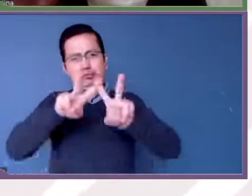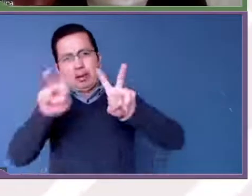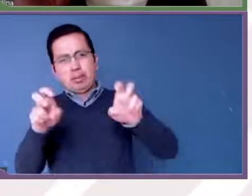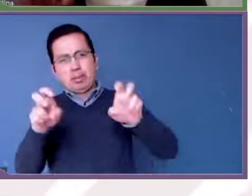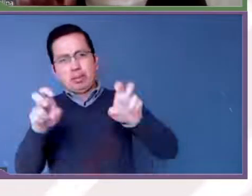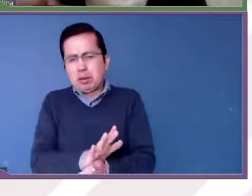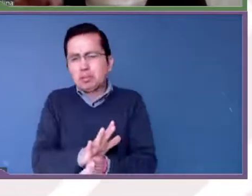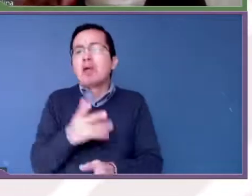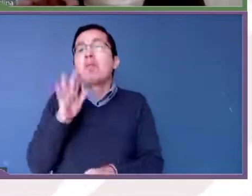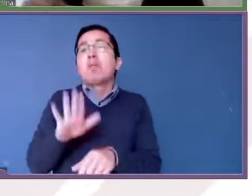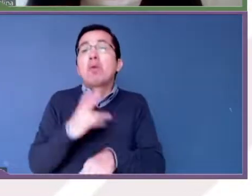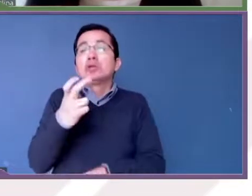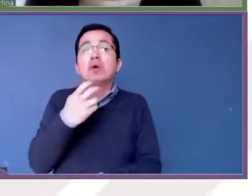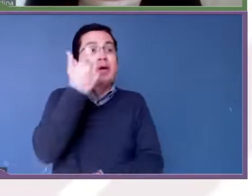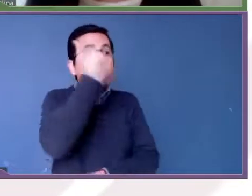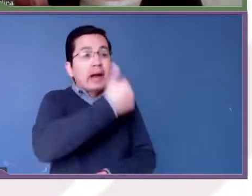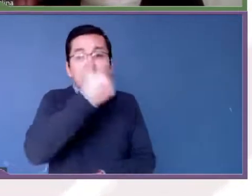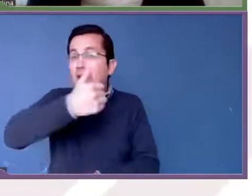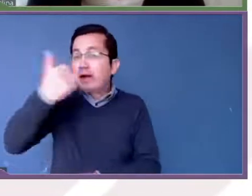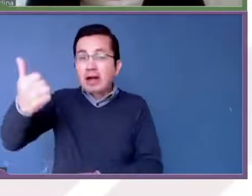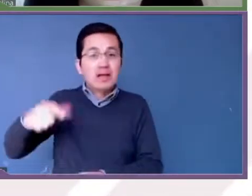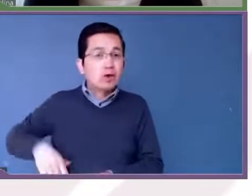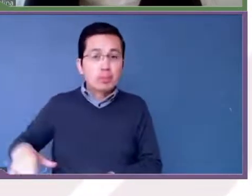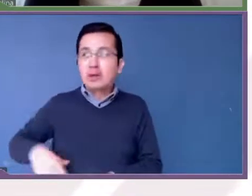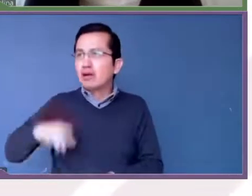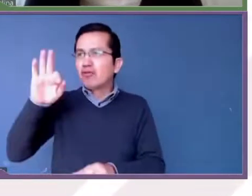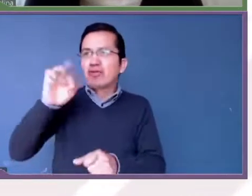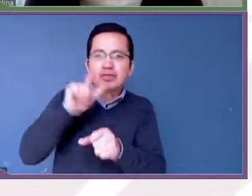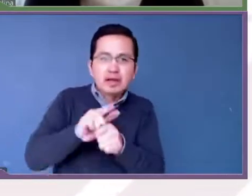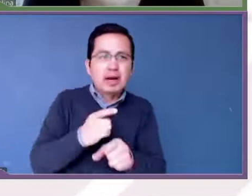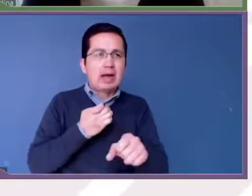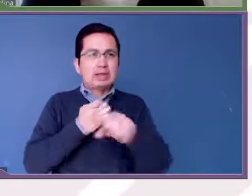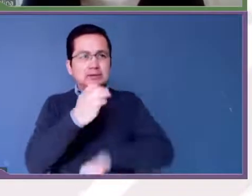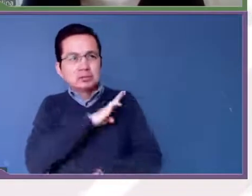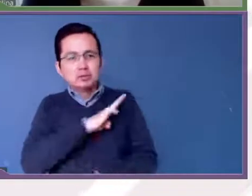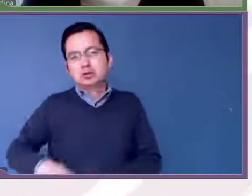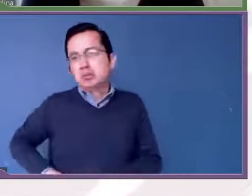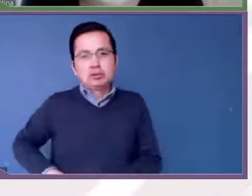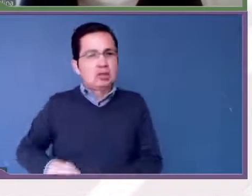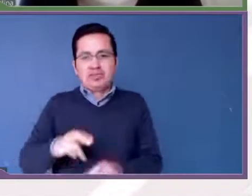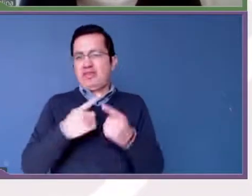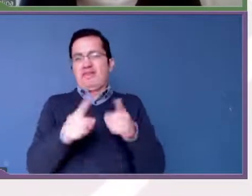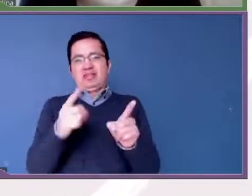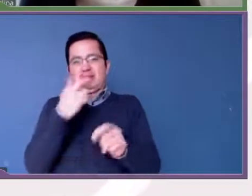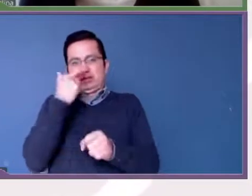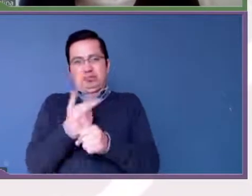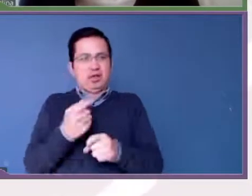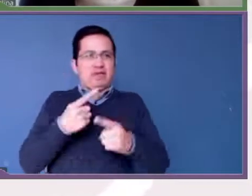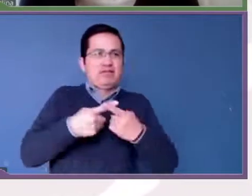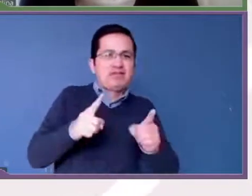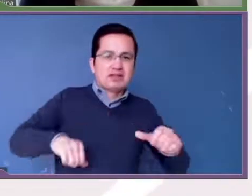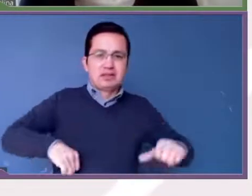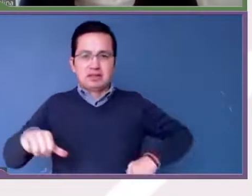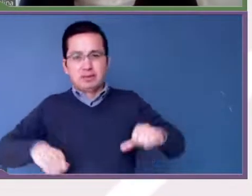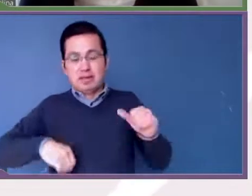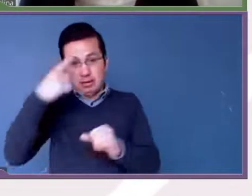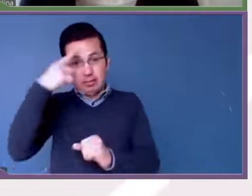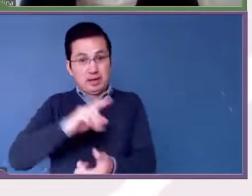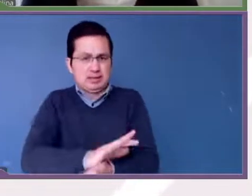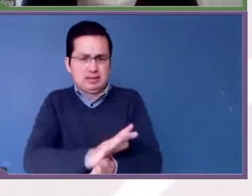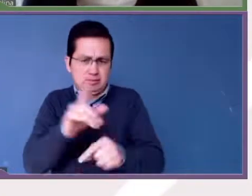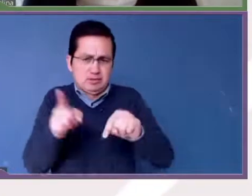el trabajo que tenemos en la Ciudad de México con las alcaldías. Ahora, esta encuesta